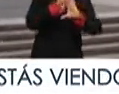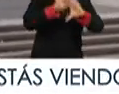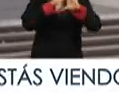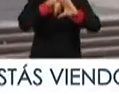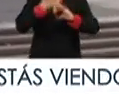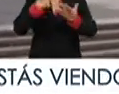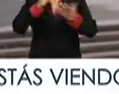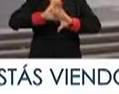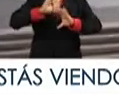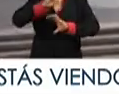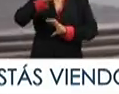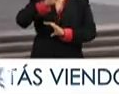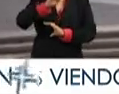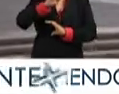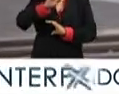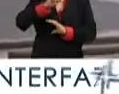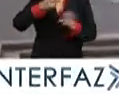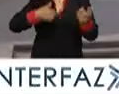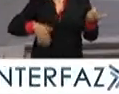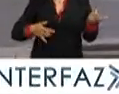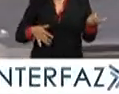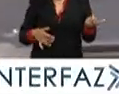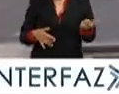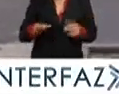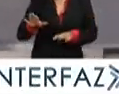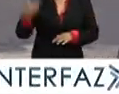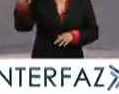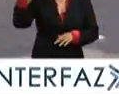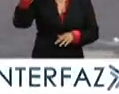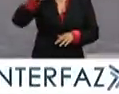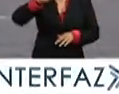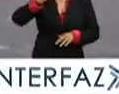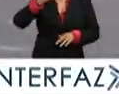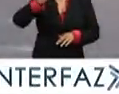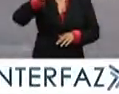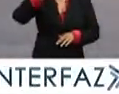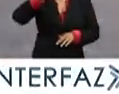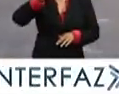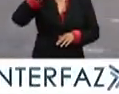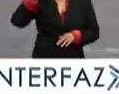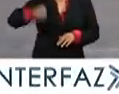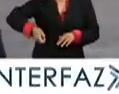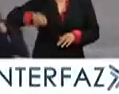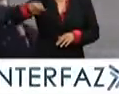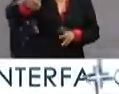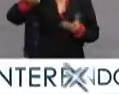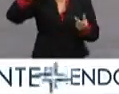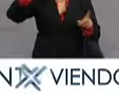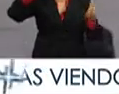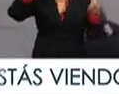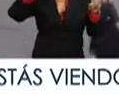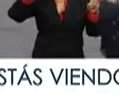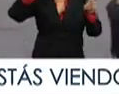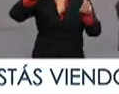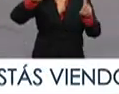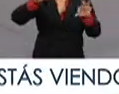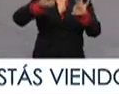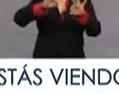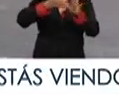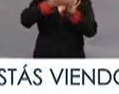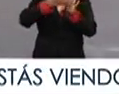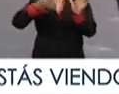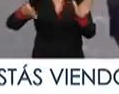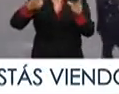música vernácula que se llama xolo, que es uno de los principales